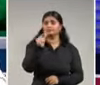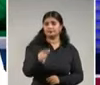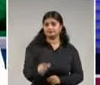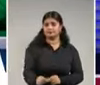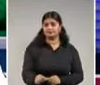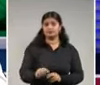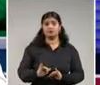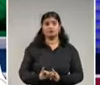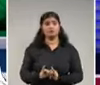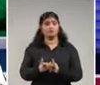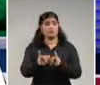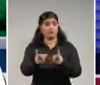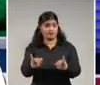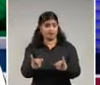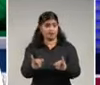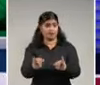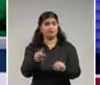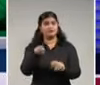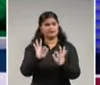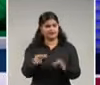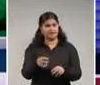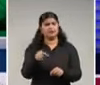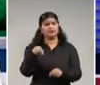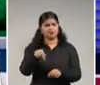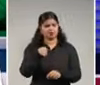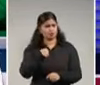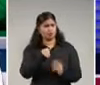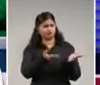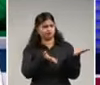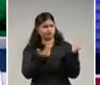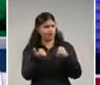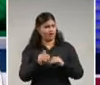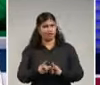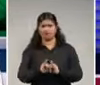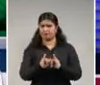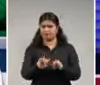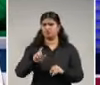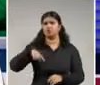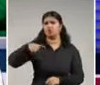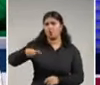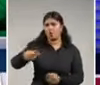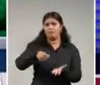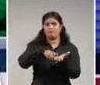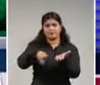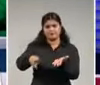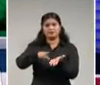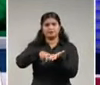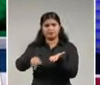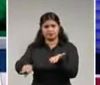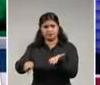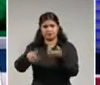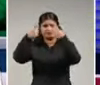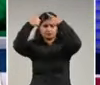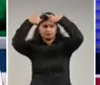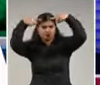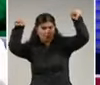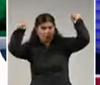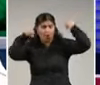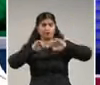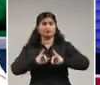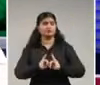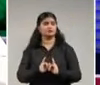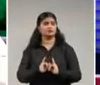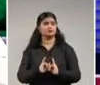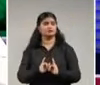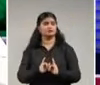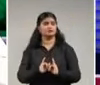lo traigo para tener una idea del comportamiento de un día. Es que toda Cuba estuvo al tanto de cómo era el comportamiento diario,